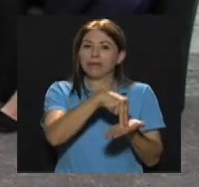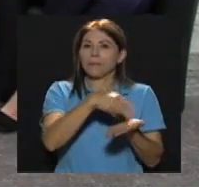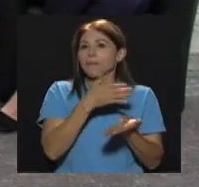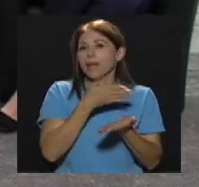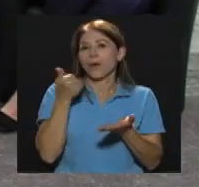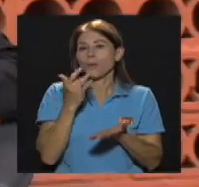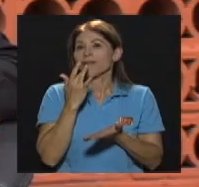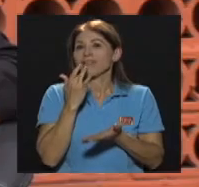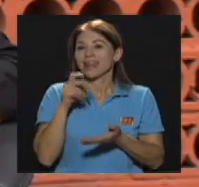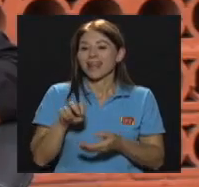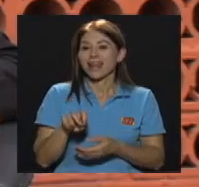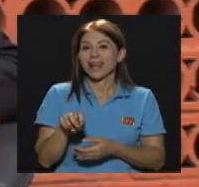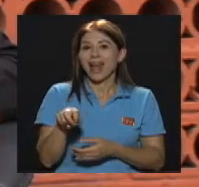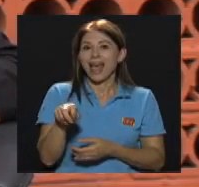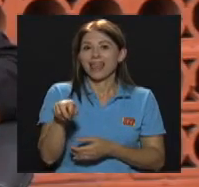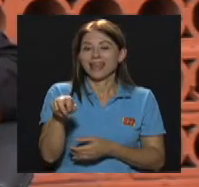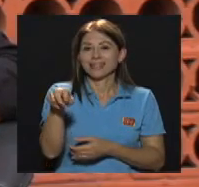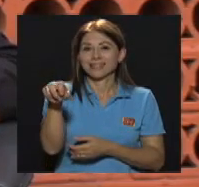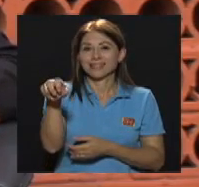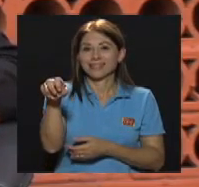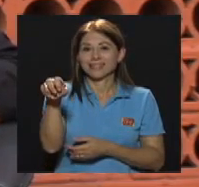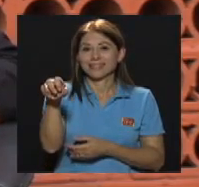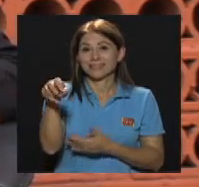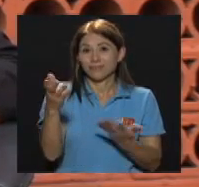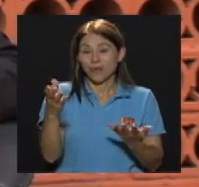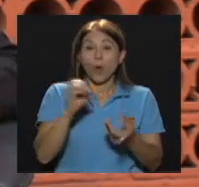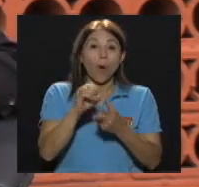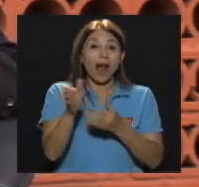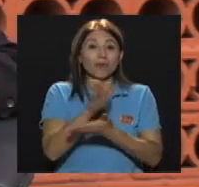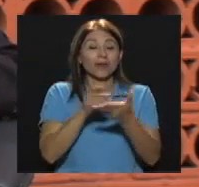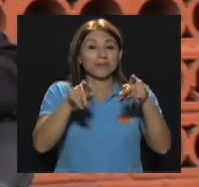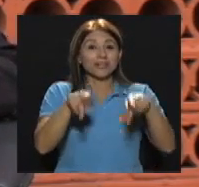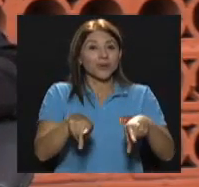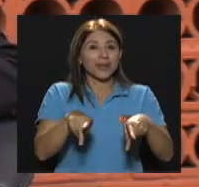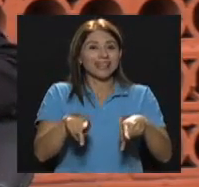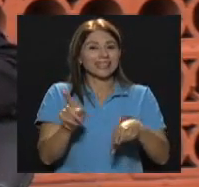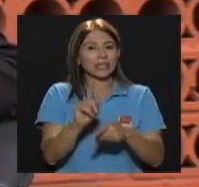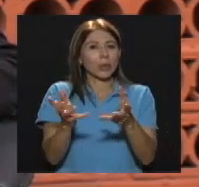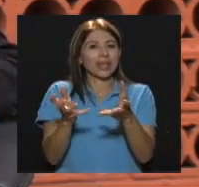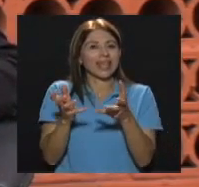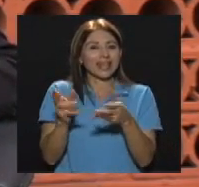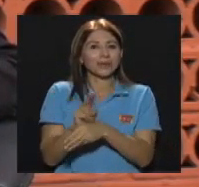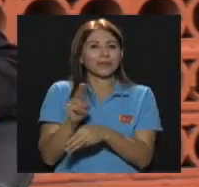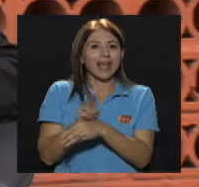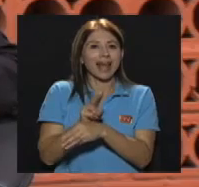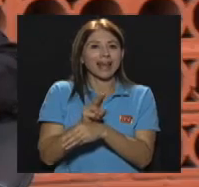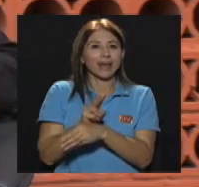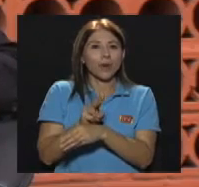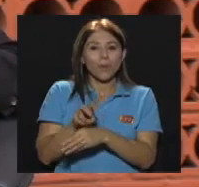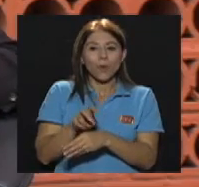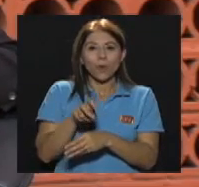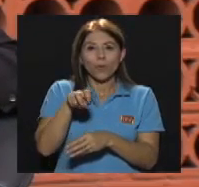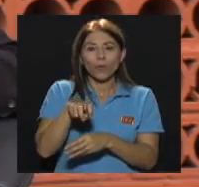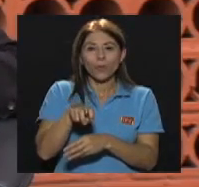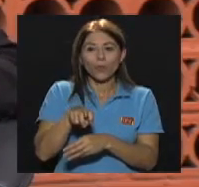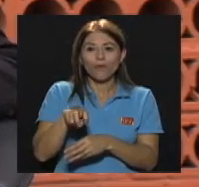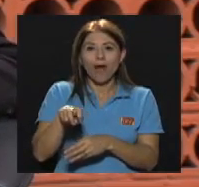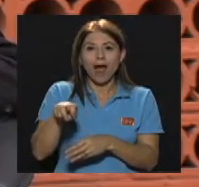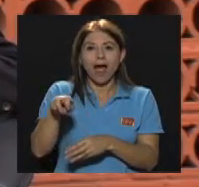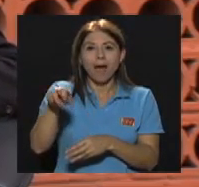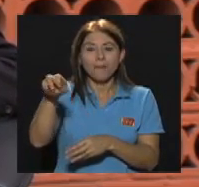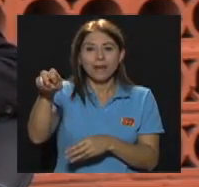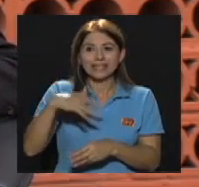todo en las piernas, que usar una rampa, que es mucho más peligrosa porque se pueden resbalar o caer. Entonces, hay que